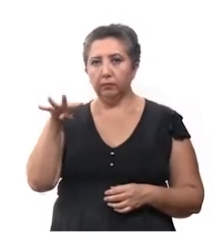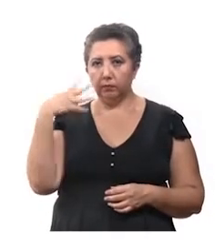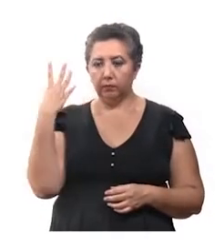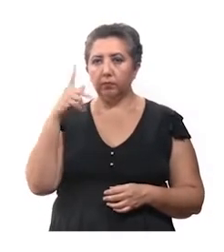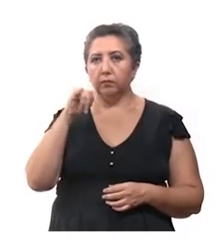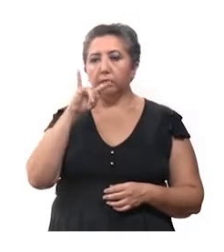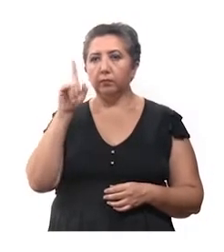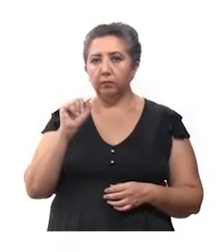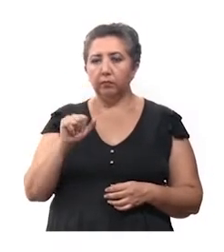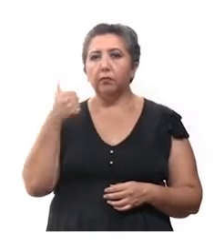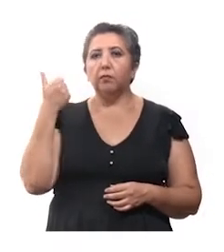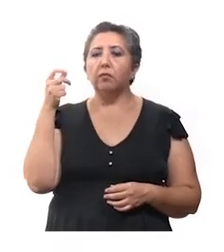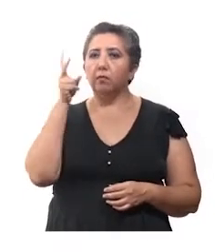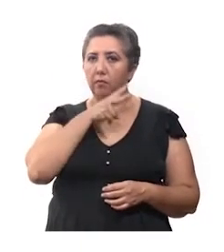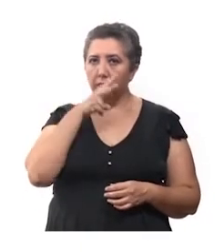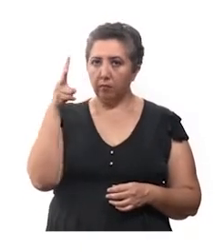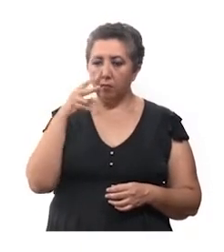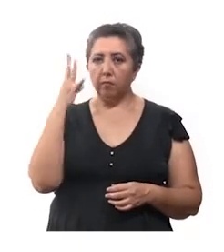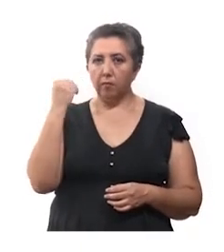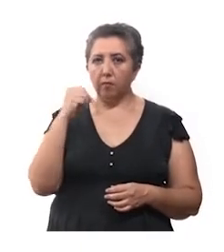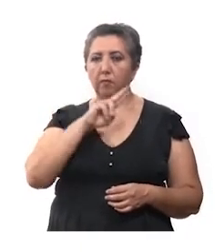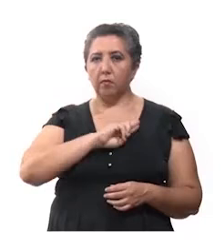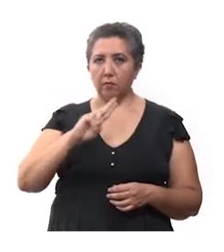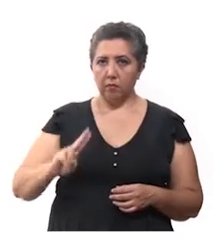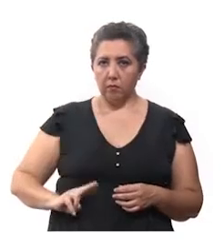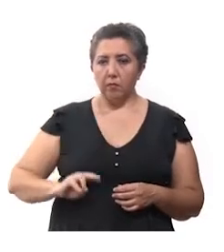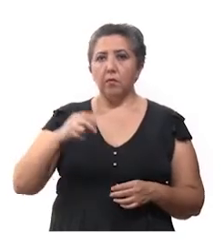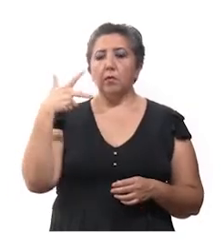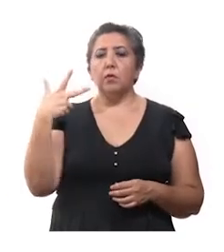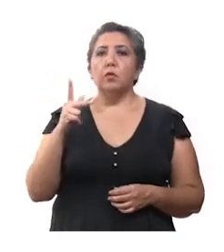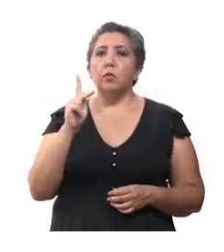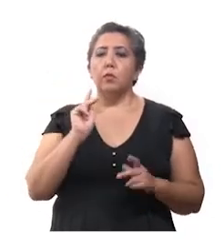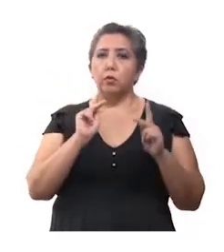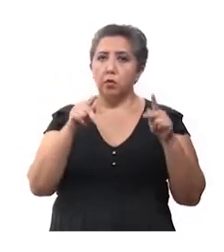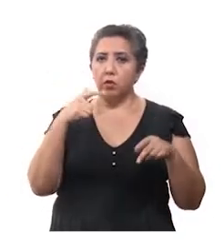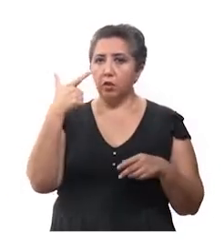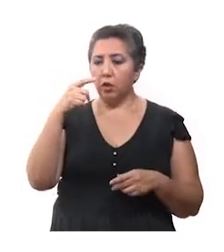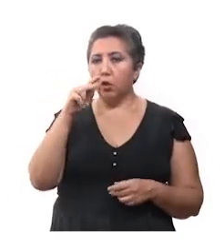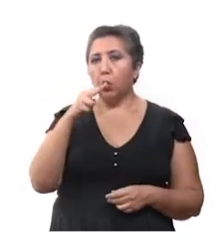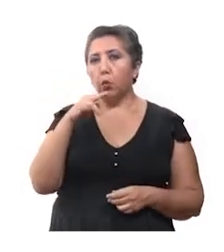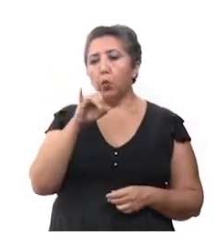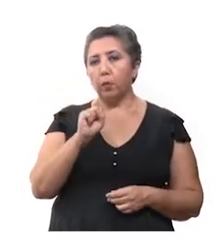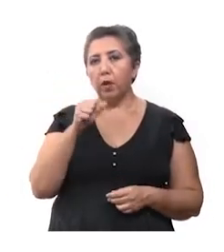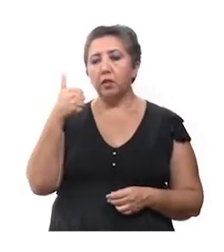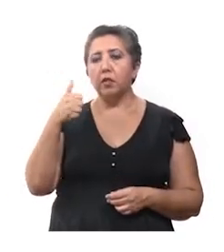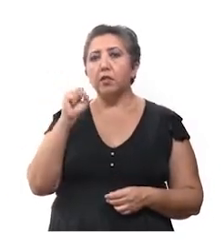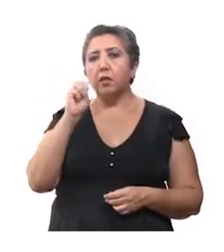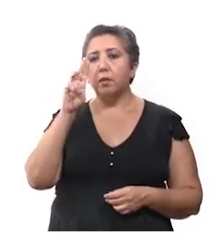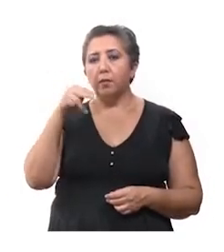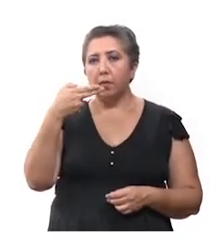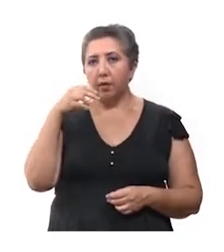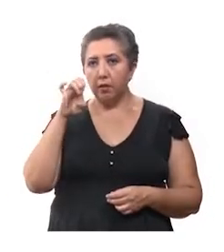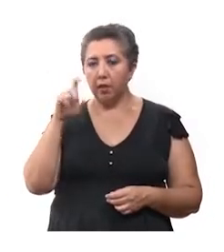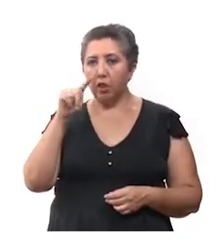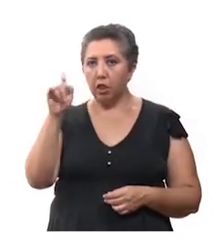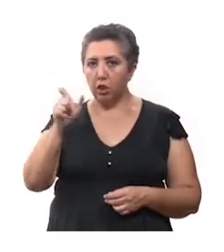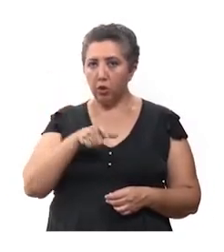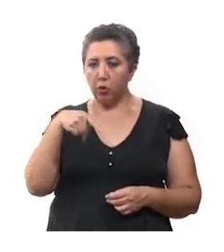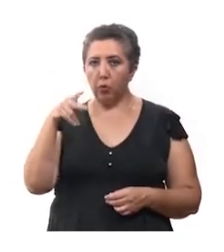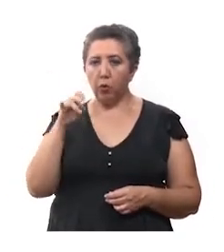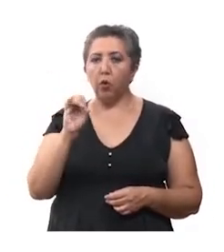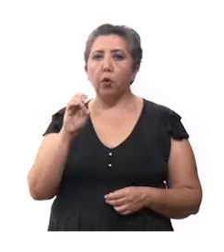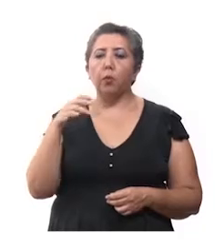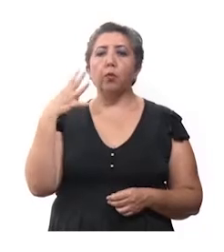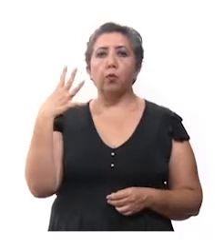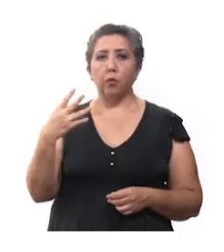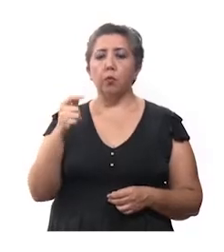14 en Tizimín, 11 en Valladolid, 9 en Numán, 8 en Progreso, 7 en Junucmá, 6 en Samajil y Tixcocop, 4 más